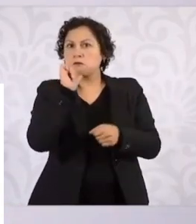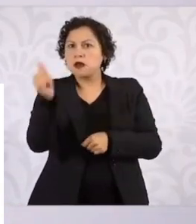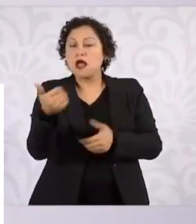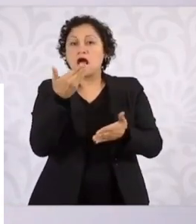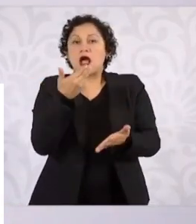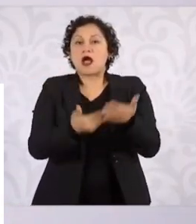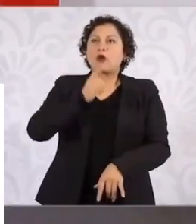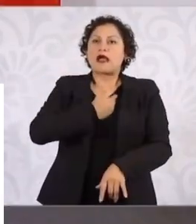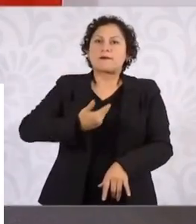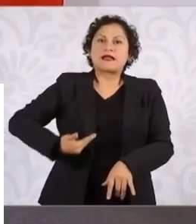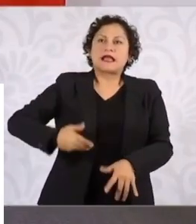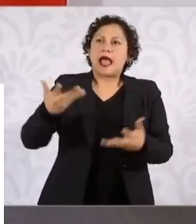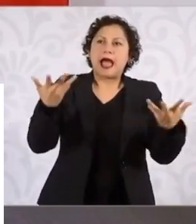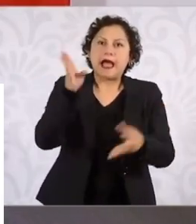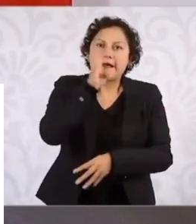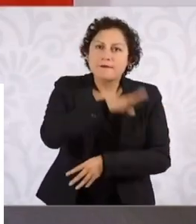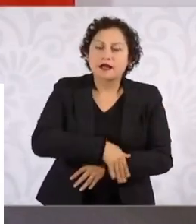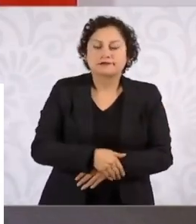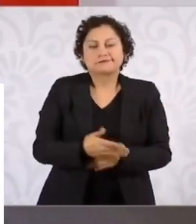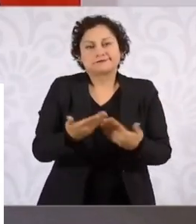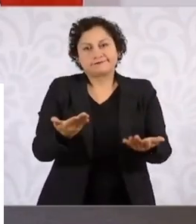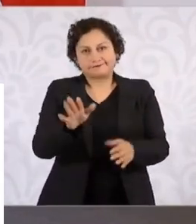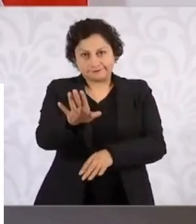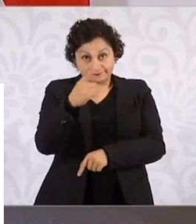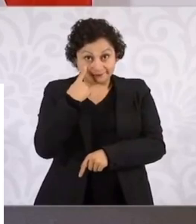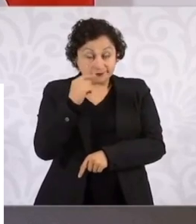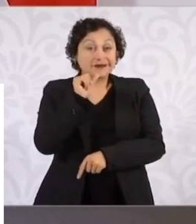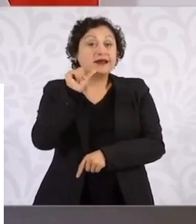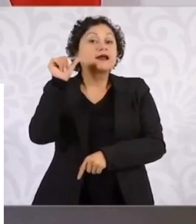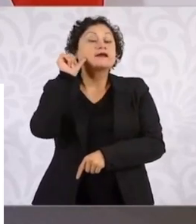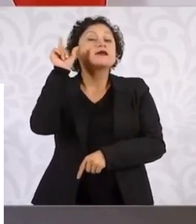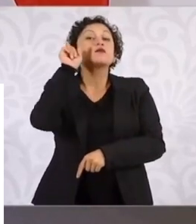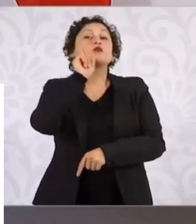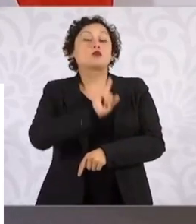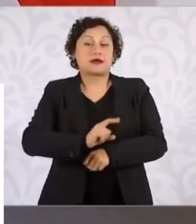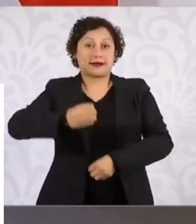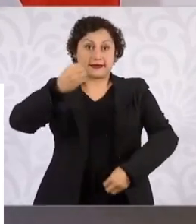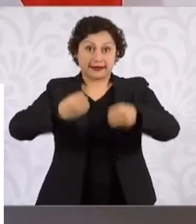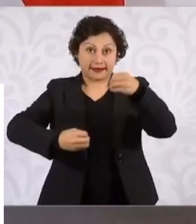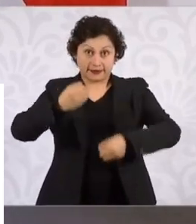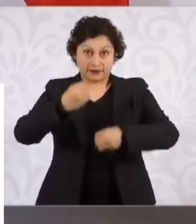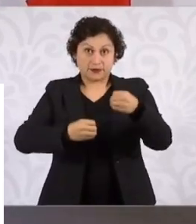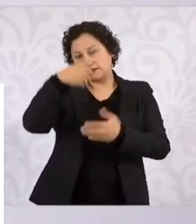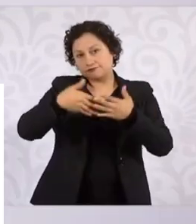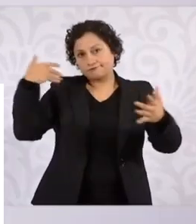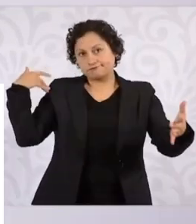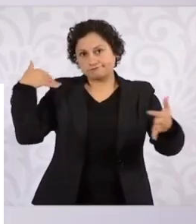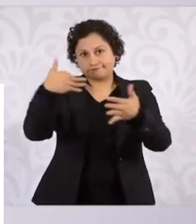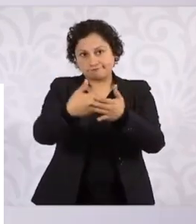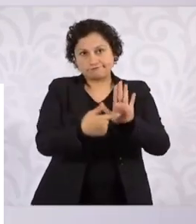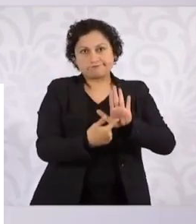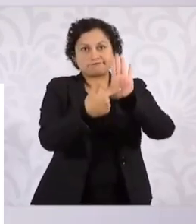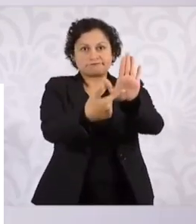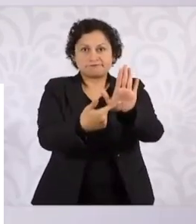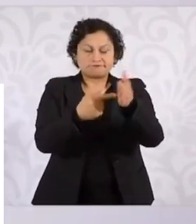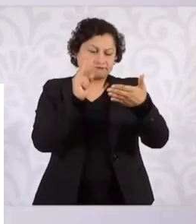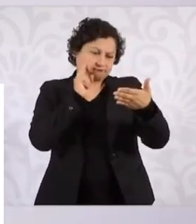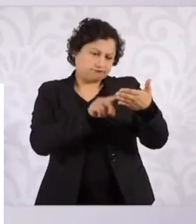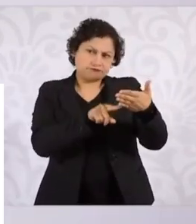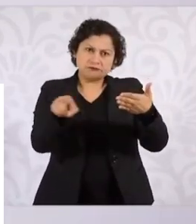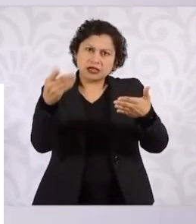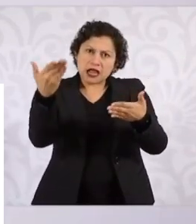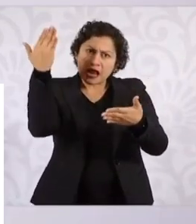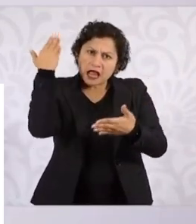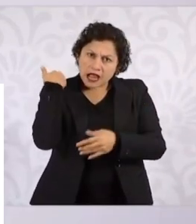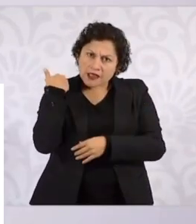presidenta de la República. Ayer esta jueza que promueve esta suspensión, vocera del Poder